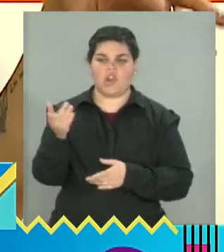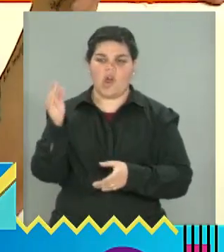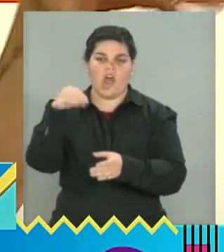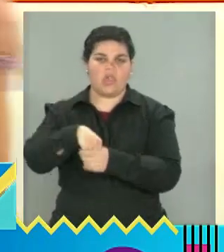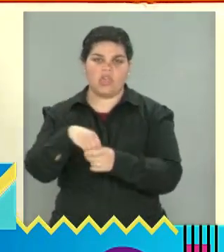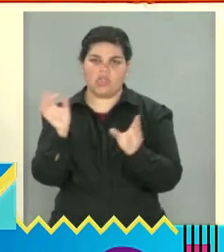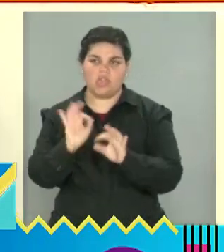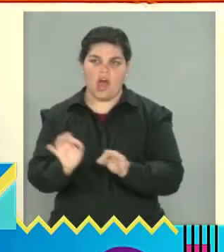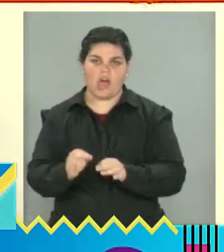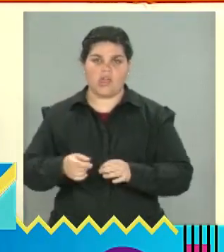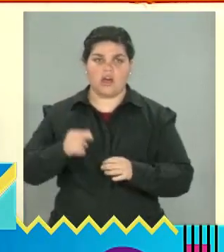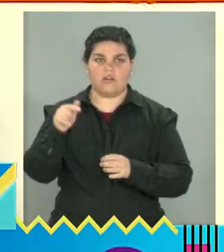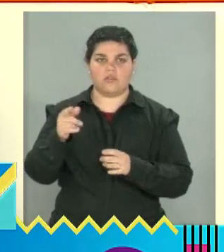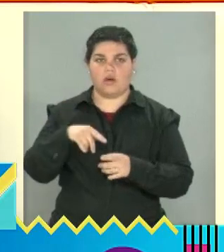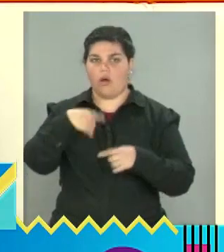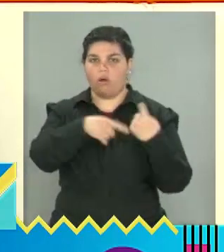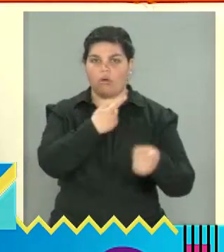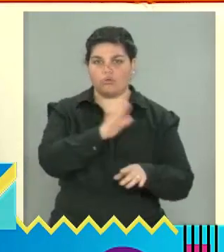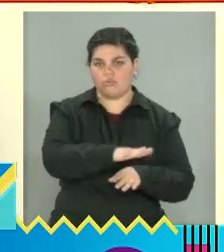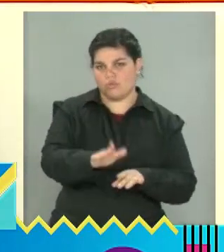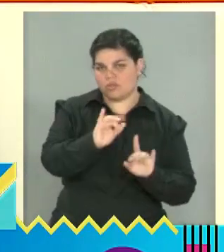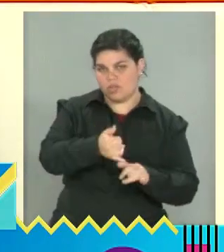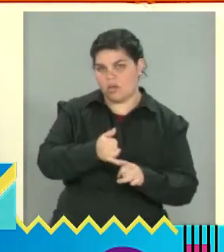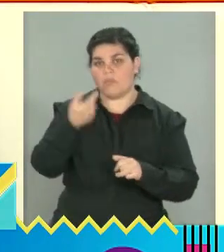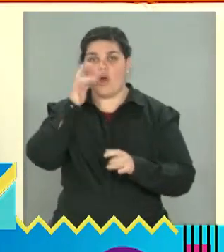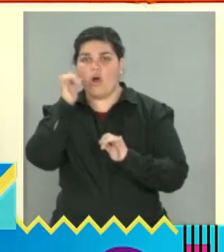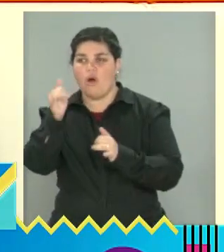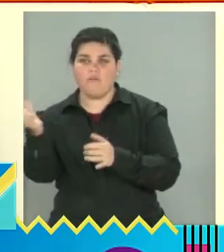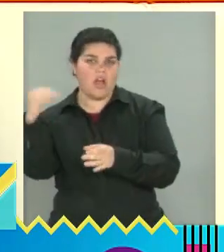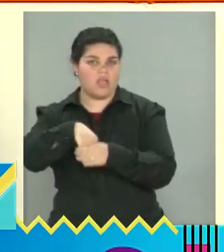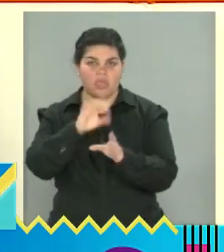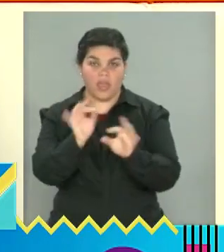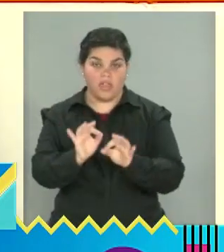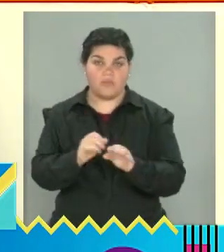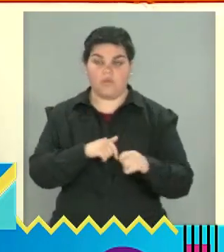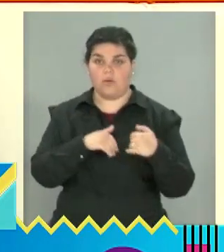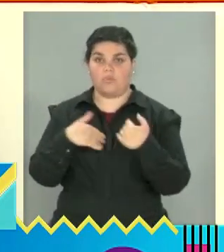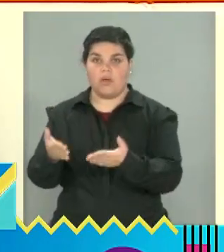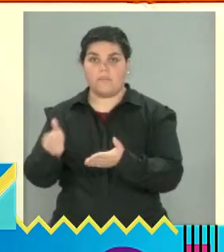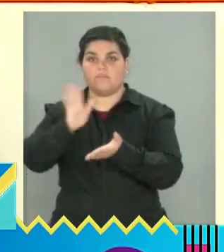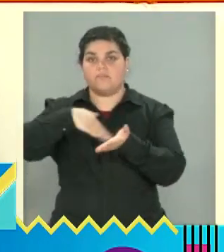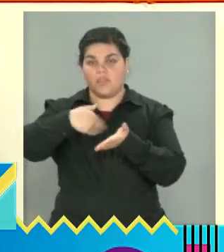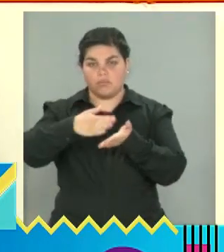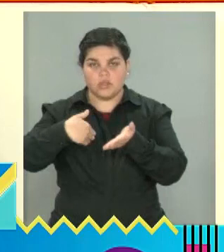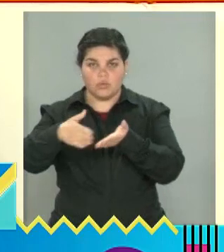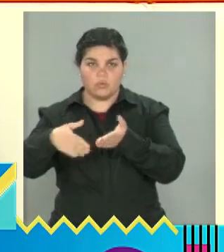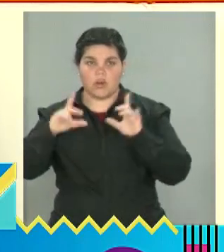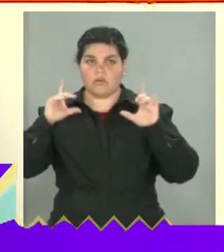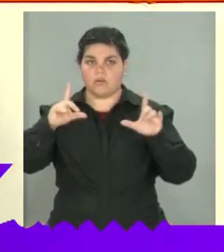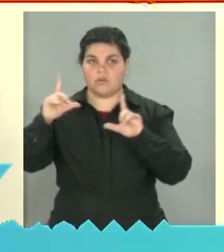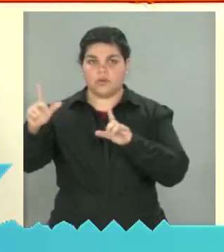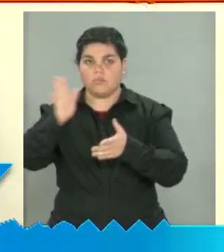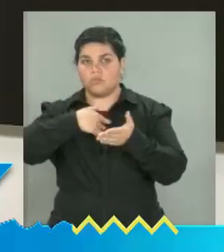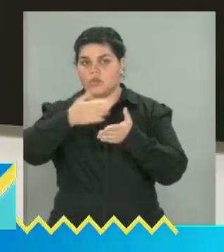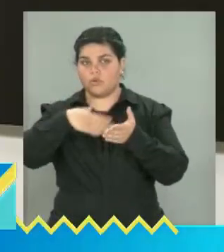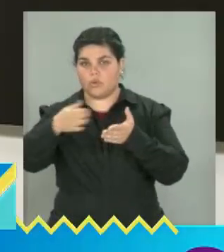ninguna actividad que sí participan los otros chicos. Y llevamos, bueno, paneles y pinturas para que los